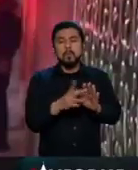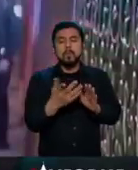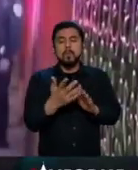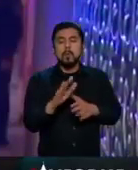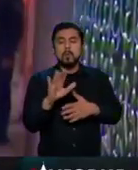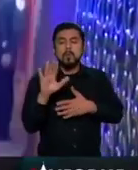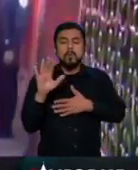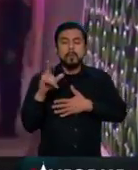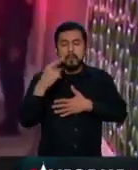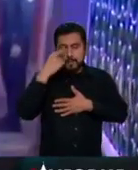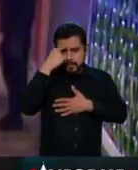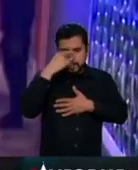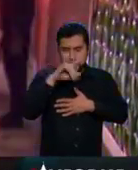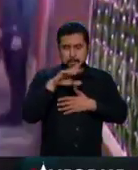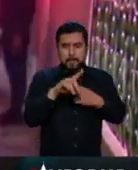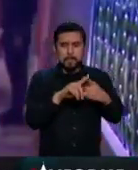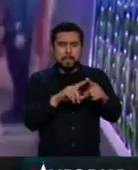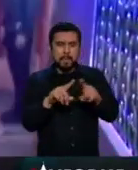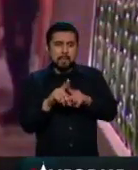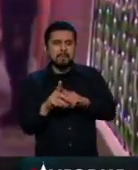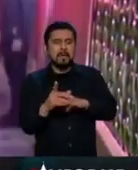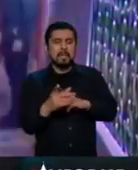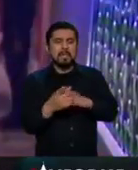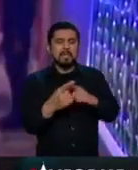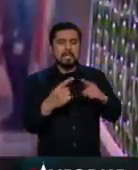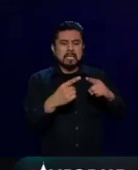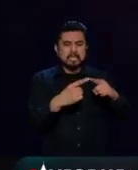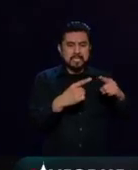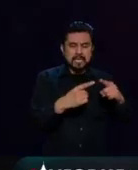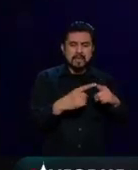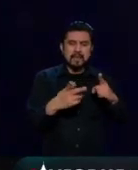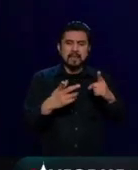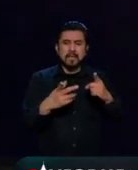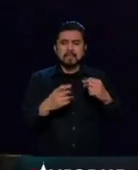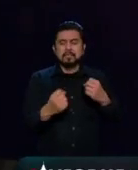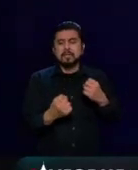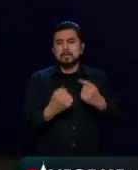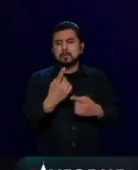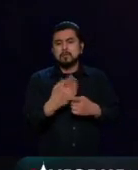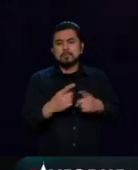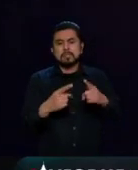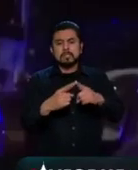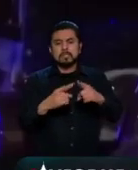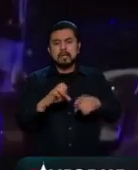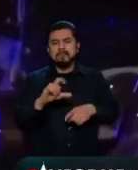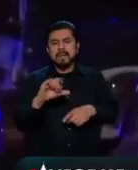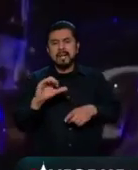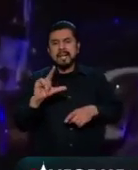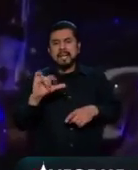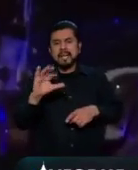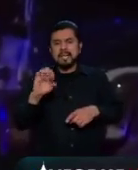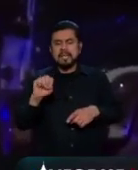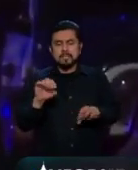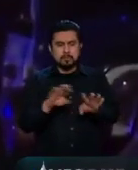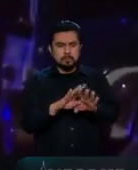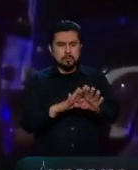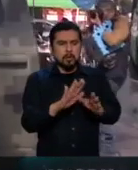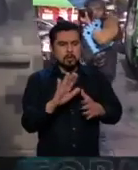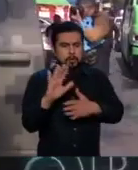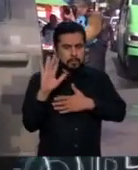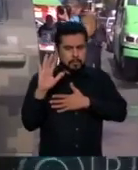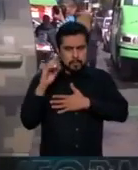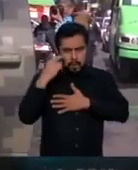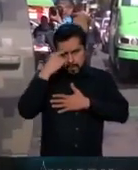diferentes iglesias evangélicas. Las iglesias evangélicas se comprometen a